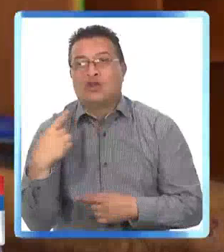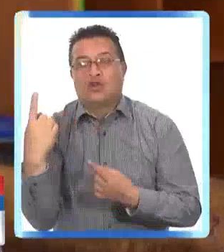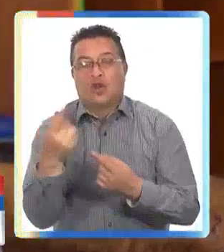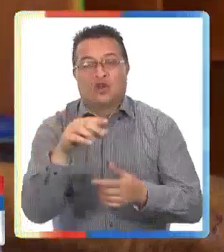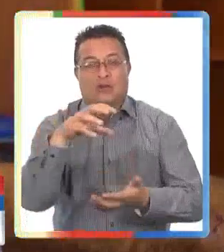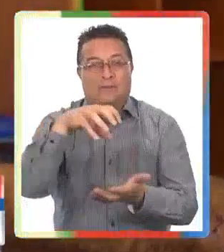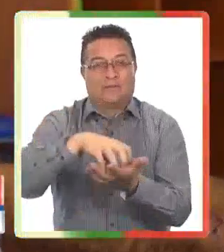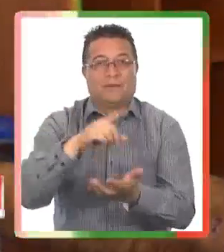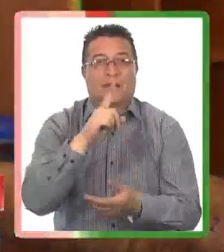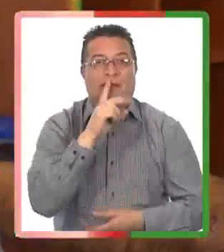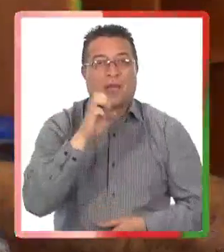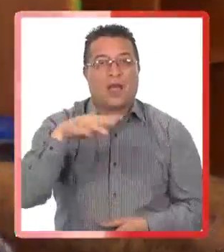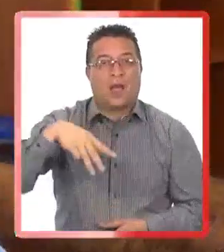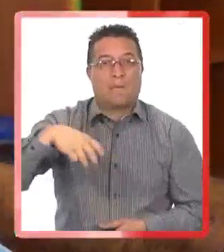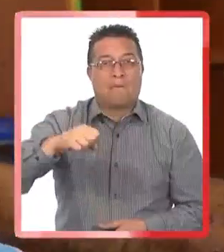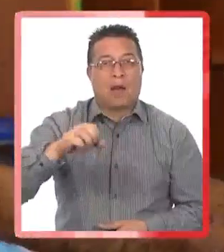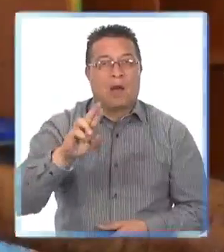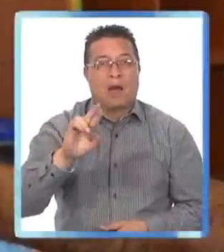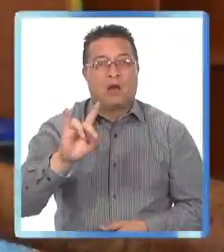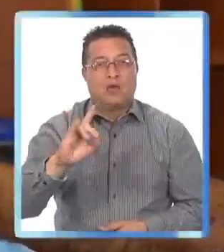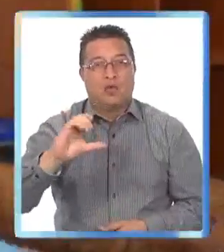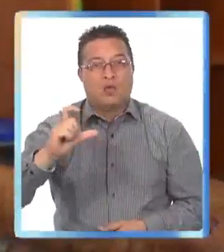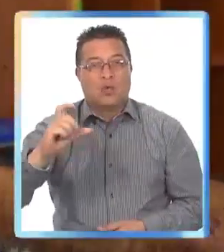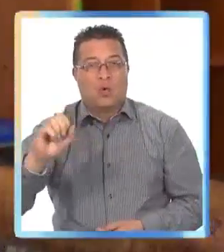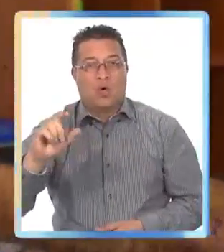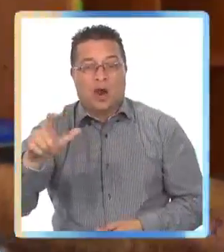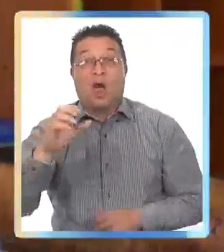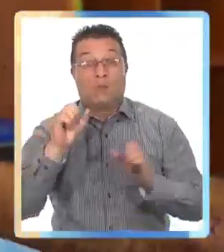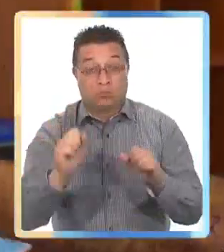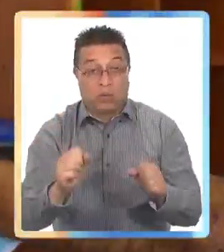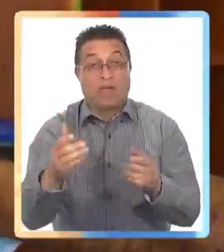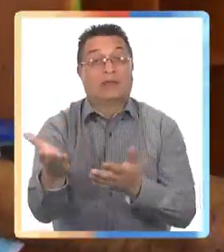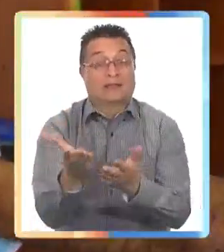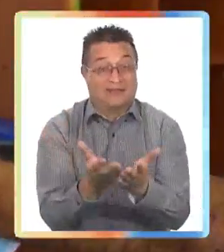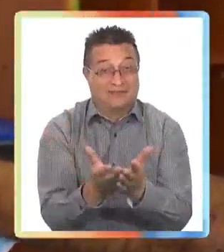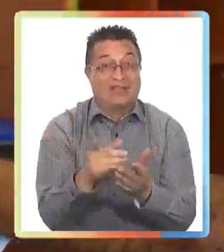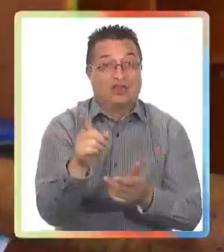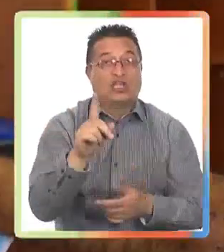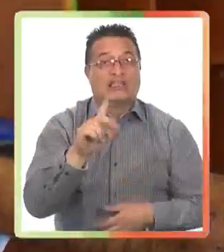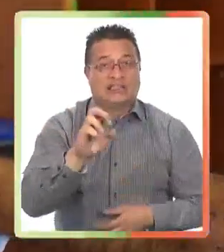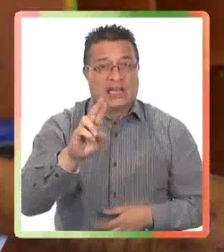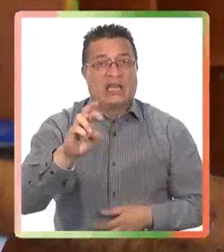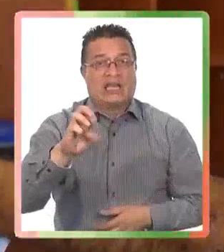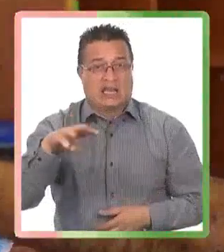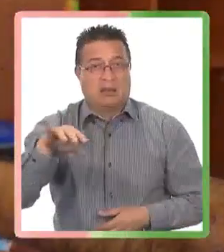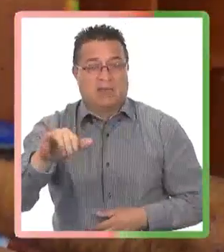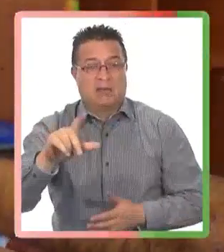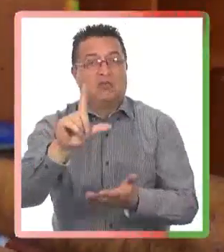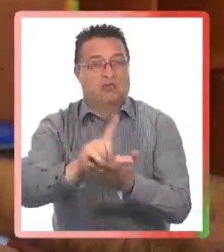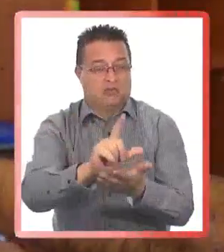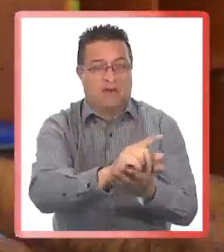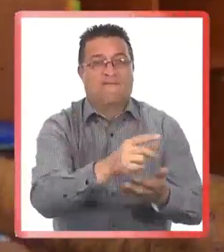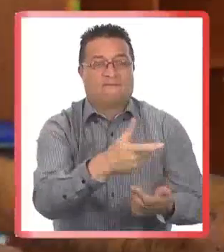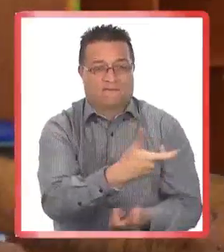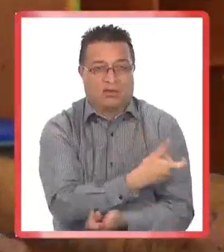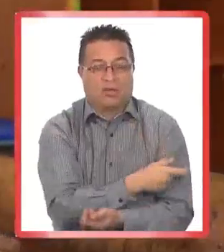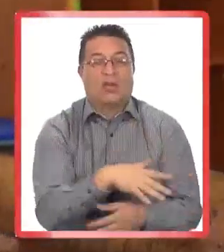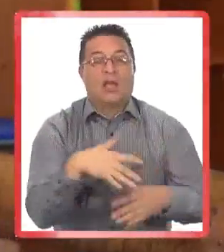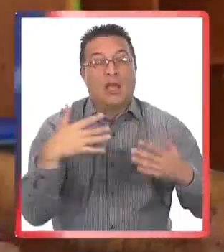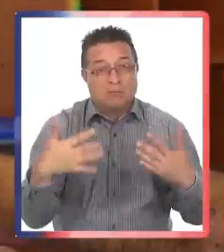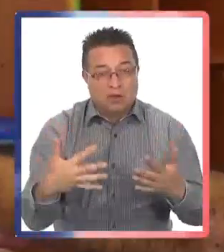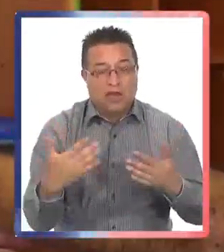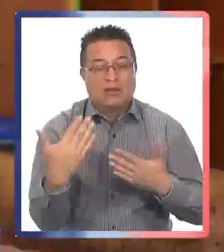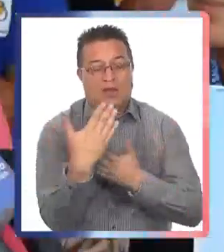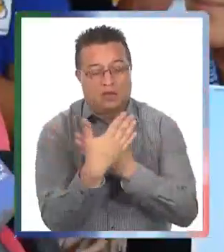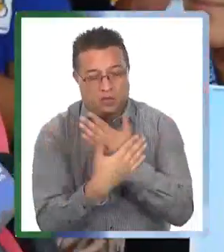el Tamarugal. Lo importante es que ustedes se puedan informar en las páginas tanto del servicio, de la Seremi, de estos puntos de vacunación. Y es fundamental que